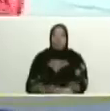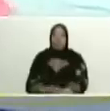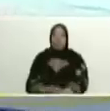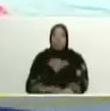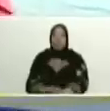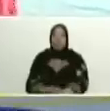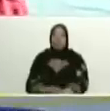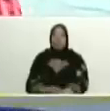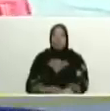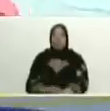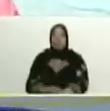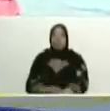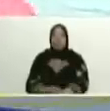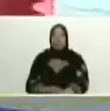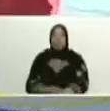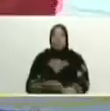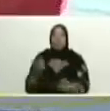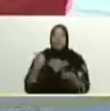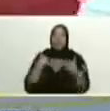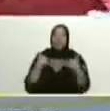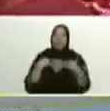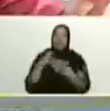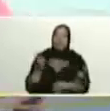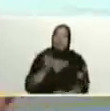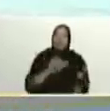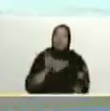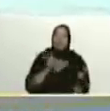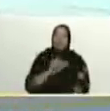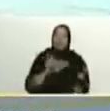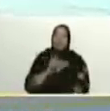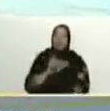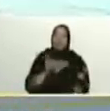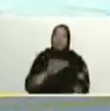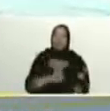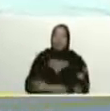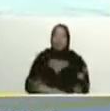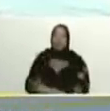de los recursos y los activos de Venezuela en el exterior.